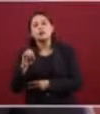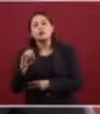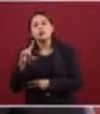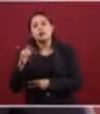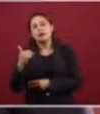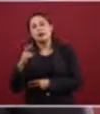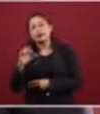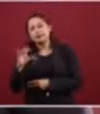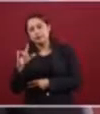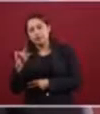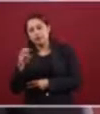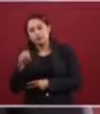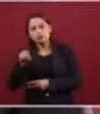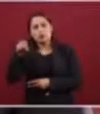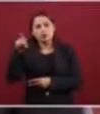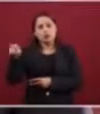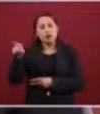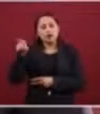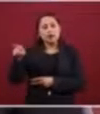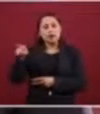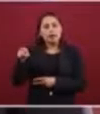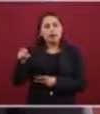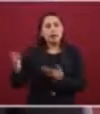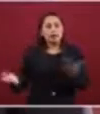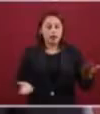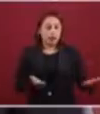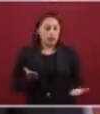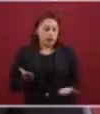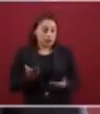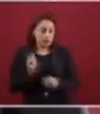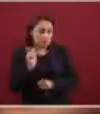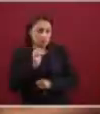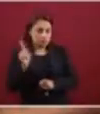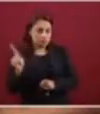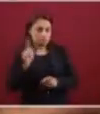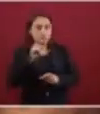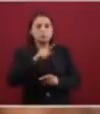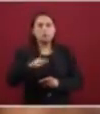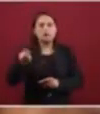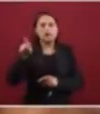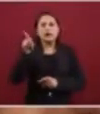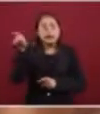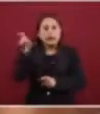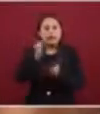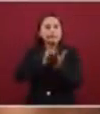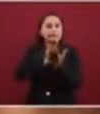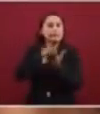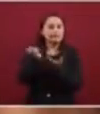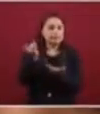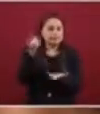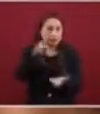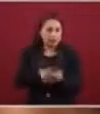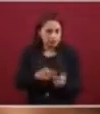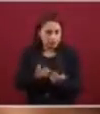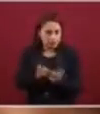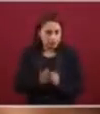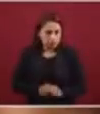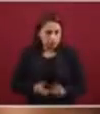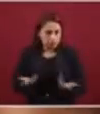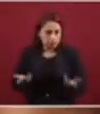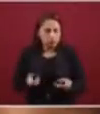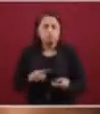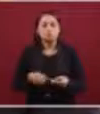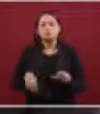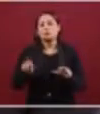quien pues siendo coreógrafo profesional tiene injerencia en decisiones editoriales. También algo